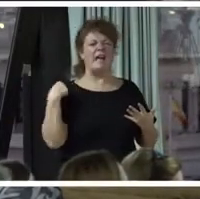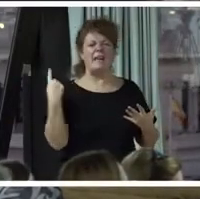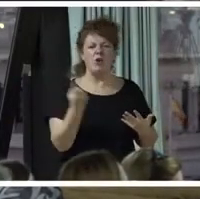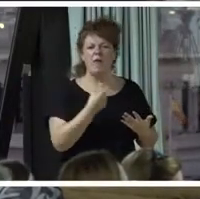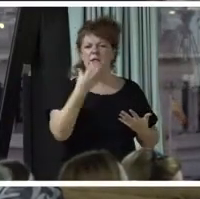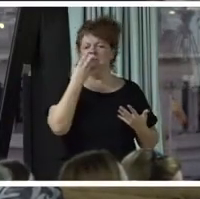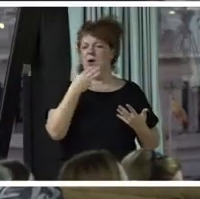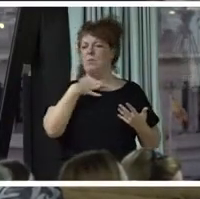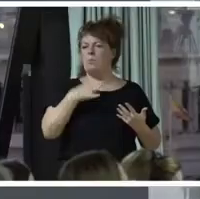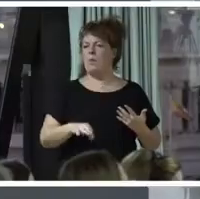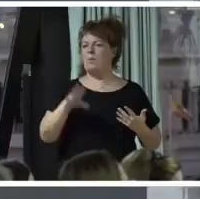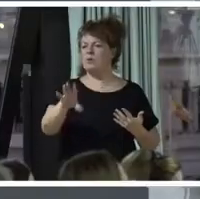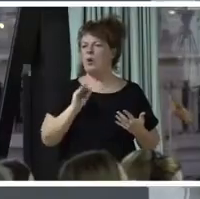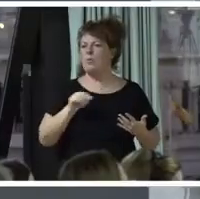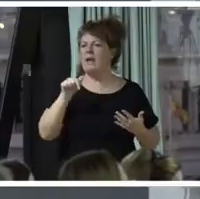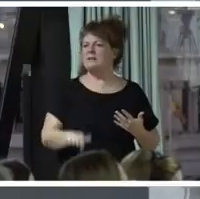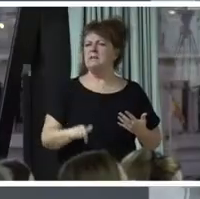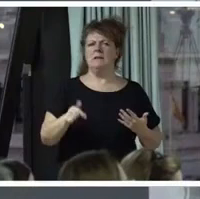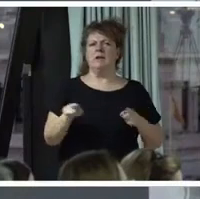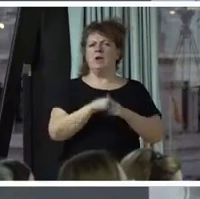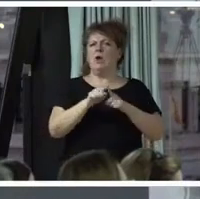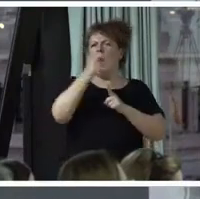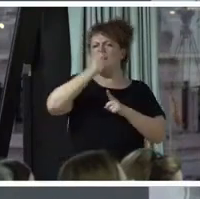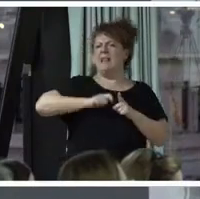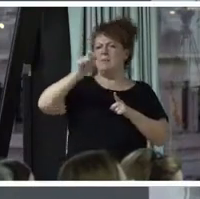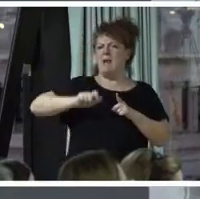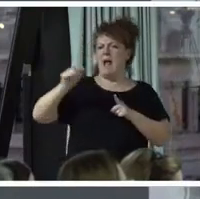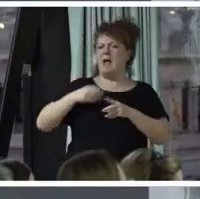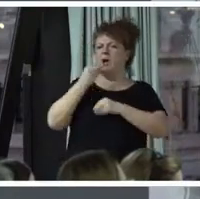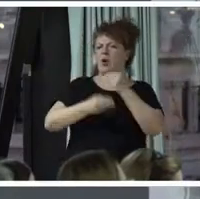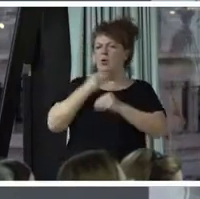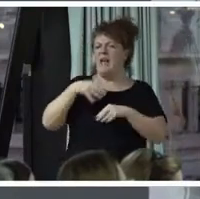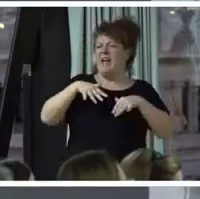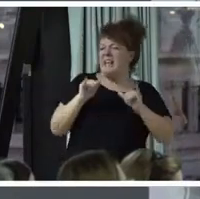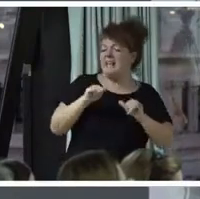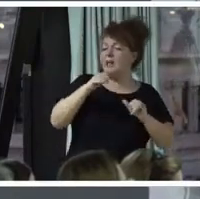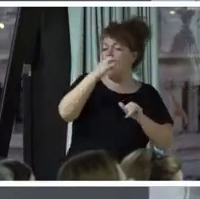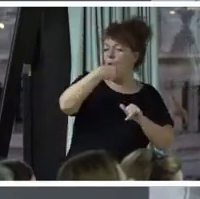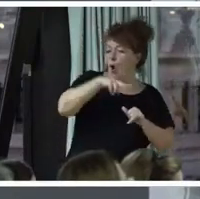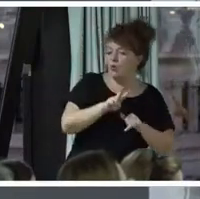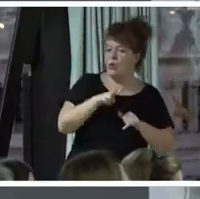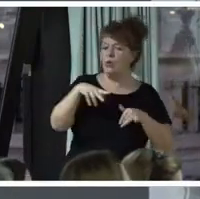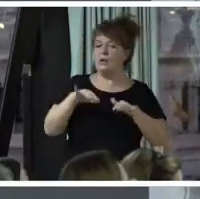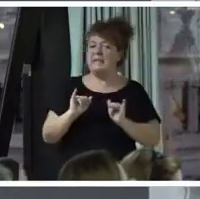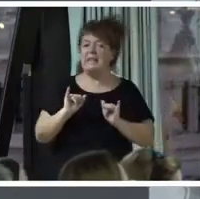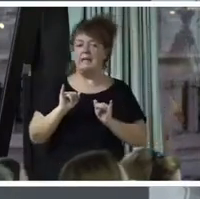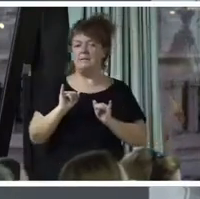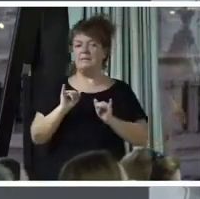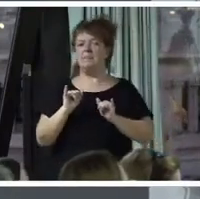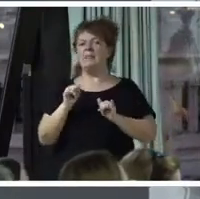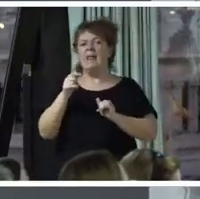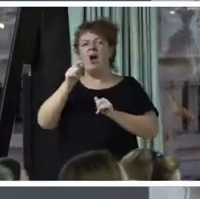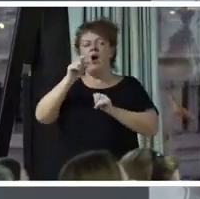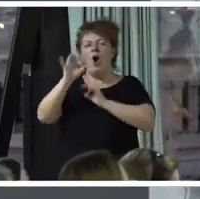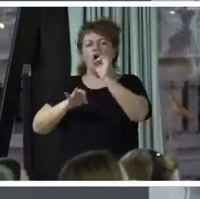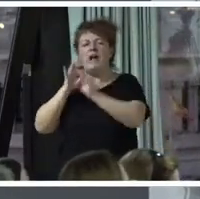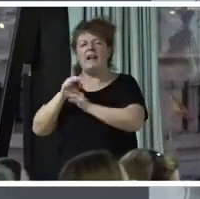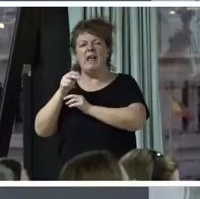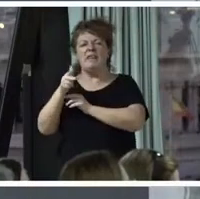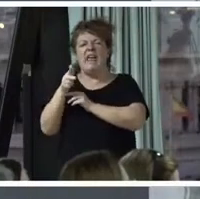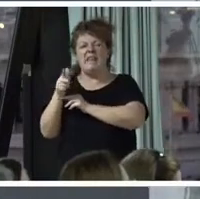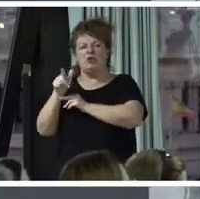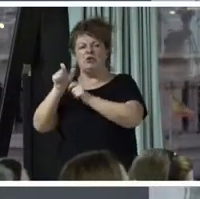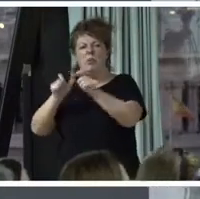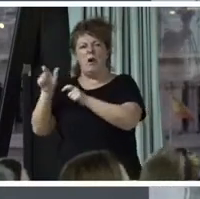podemos comprender que esta no suele ser la terminología que utilizan ni Naciones Unidas ni las organizaciones de Derechos Humanos que